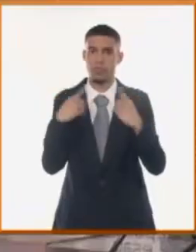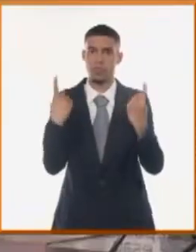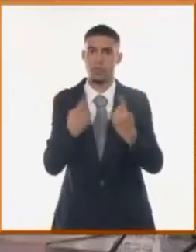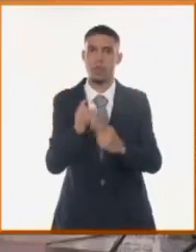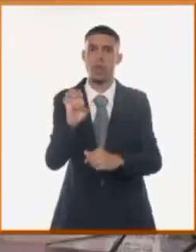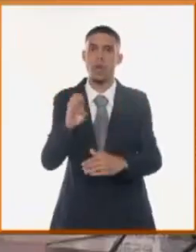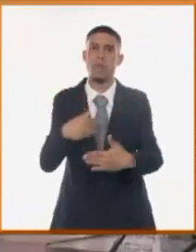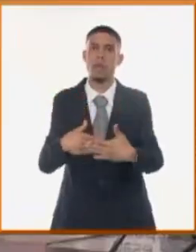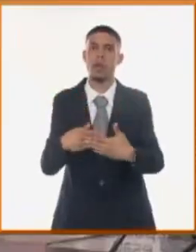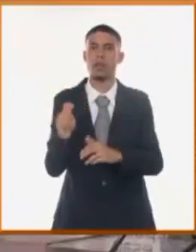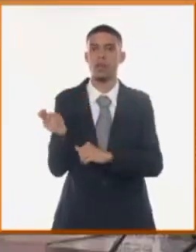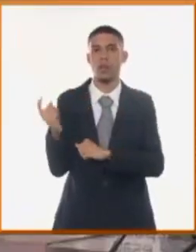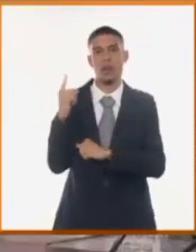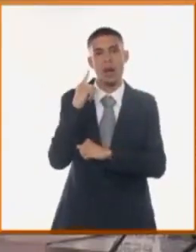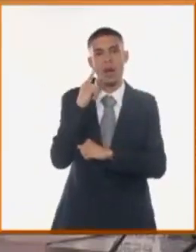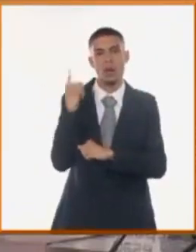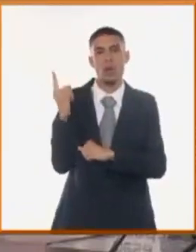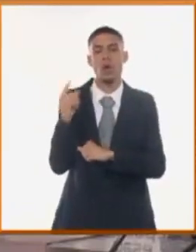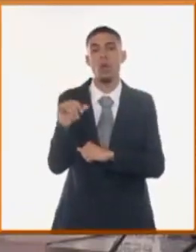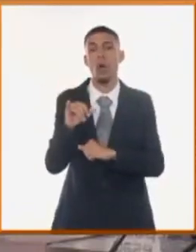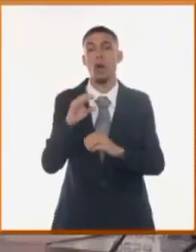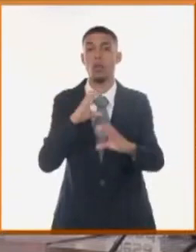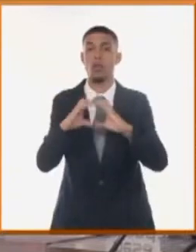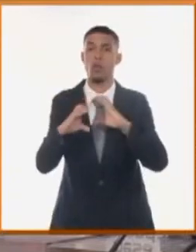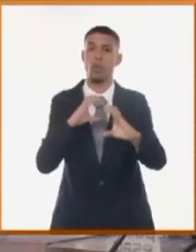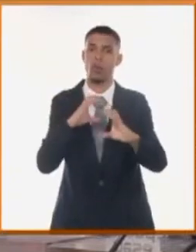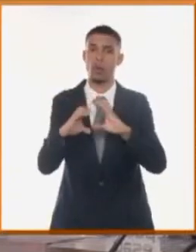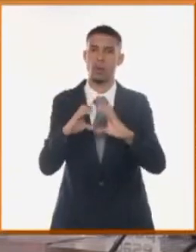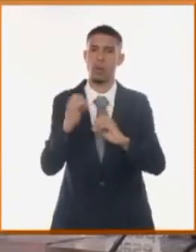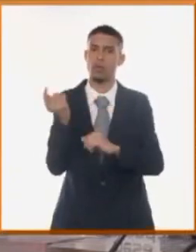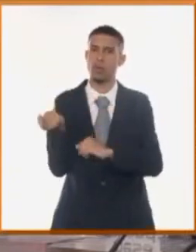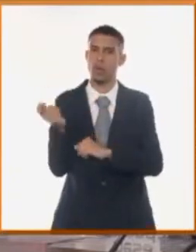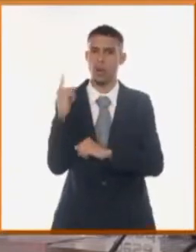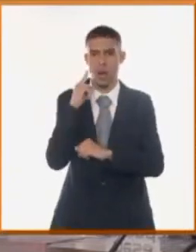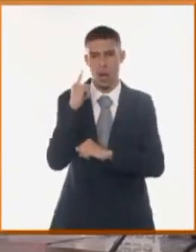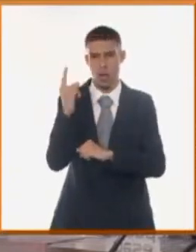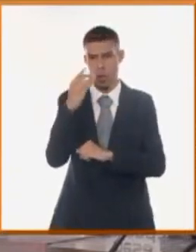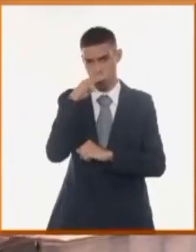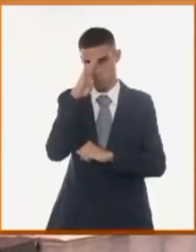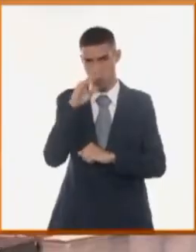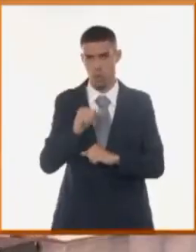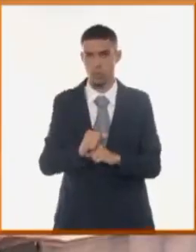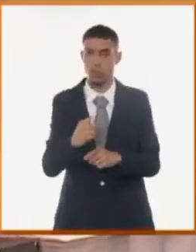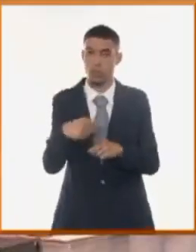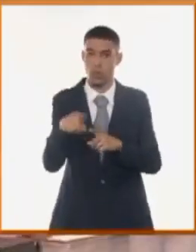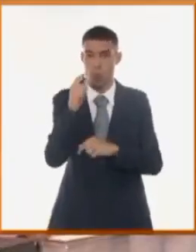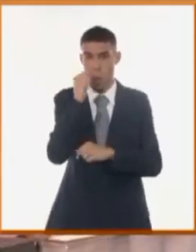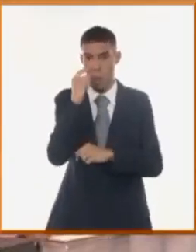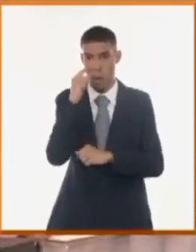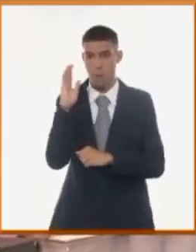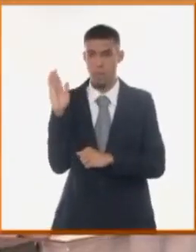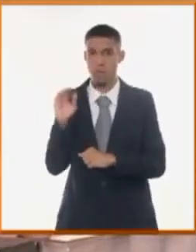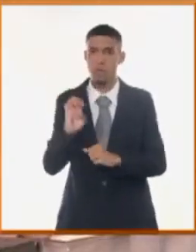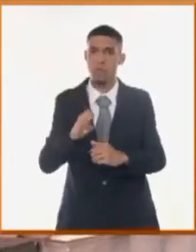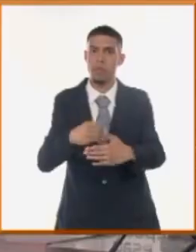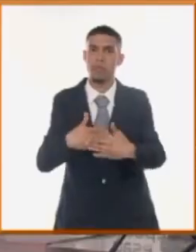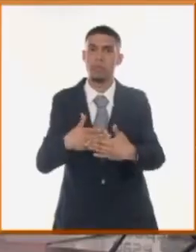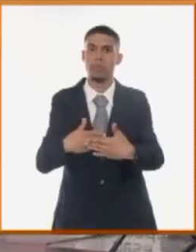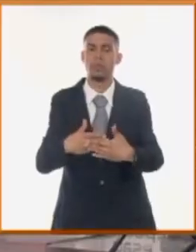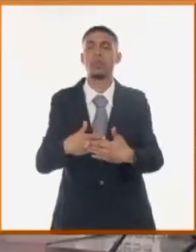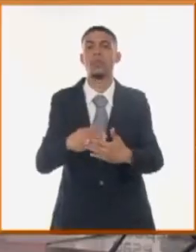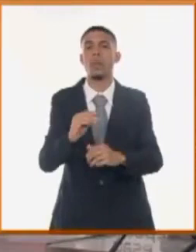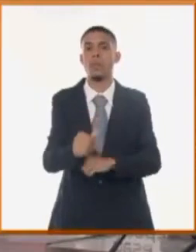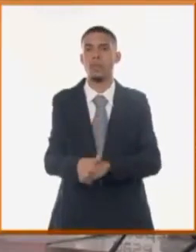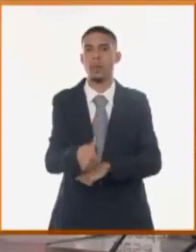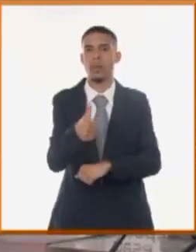de radiocomunicación y difusión de Cuba, Radio Cuba, y el ingeniero Robelis Lambert Matos, presidente de la sociedad mercantil con